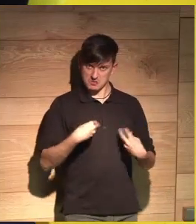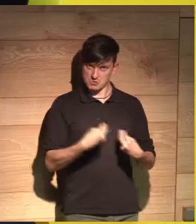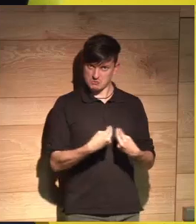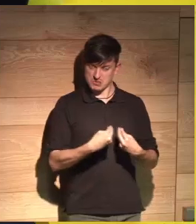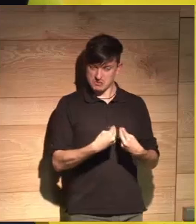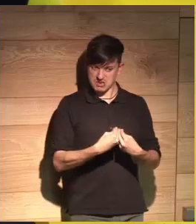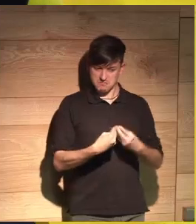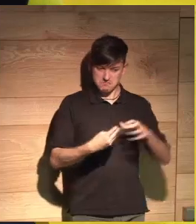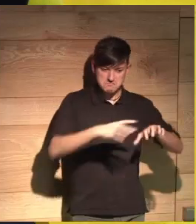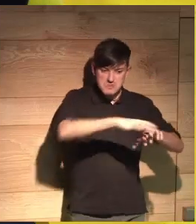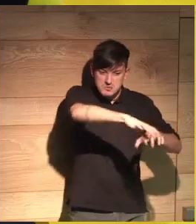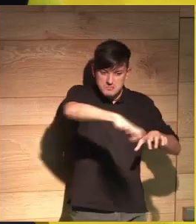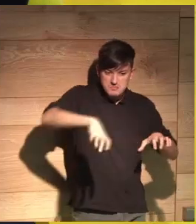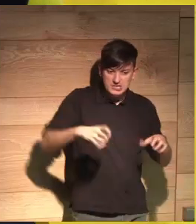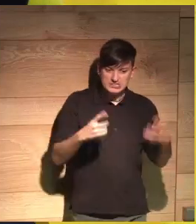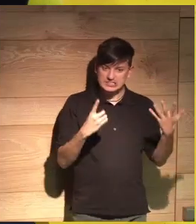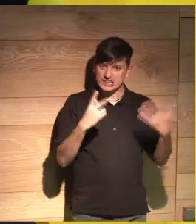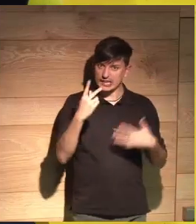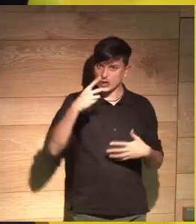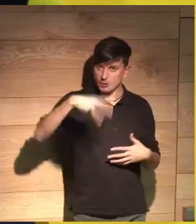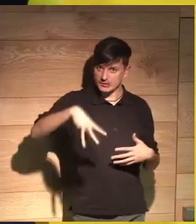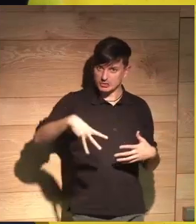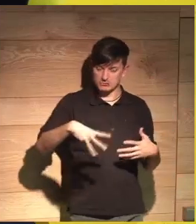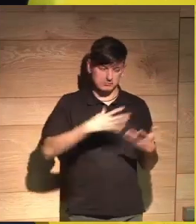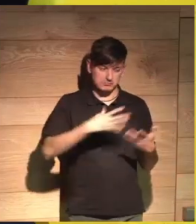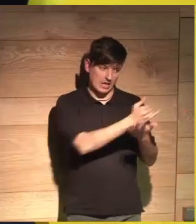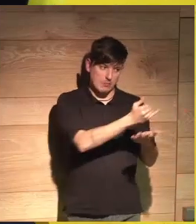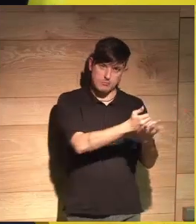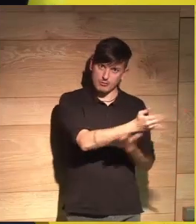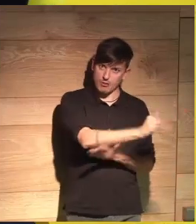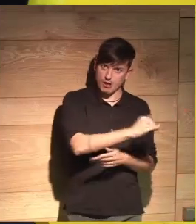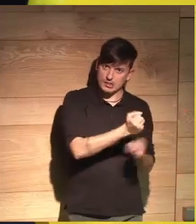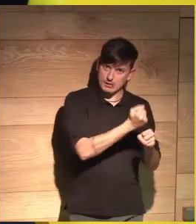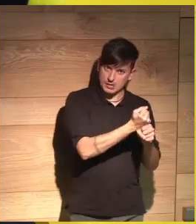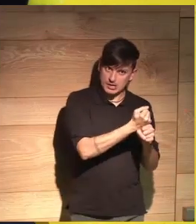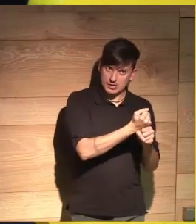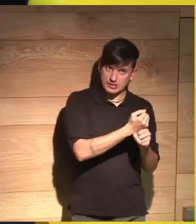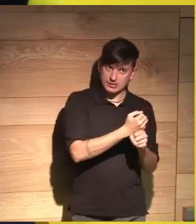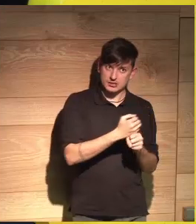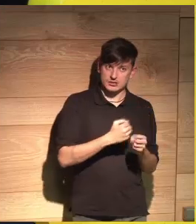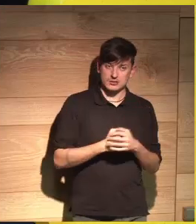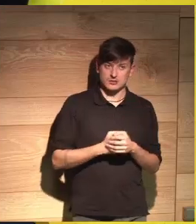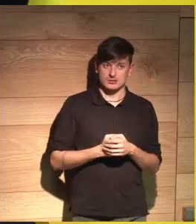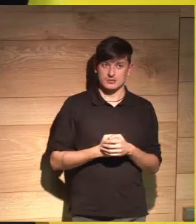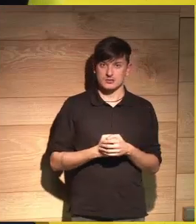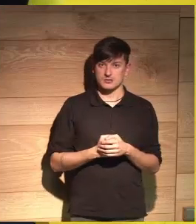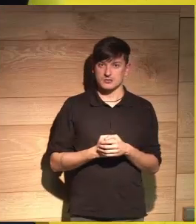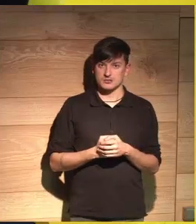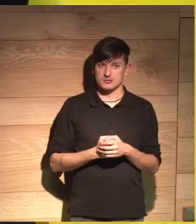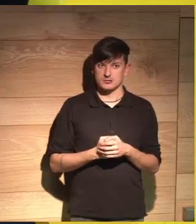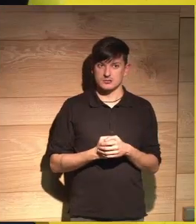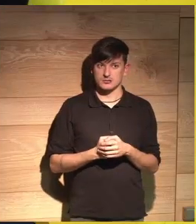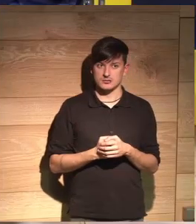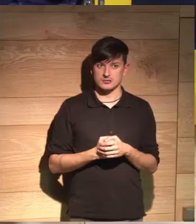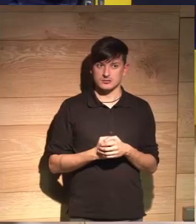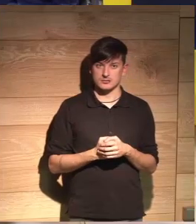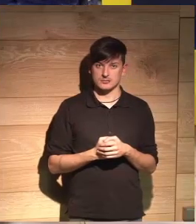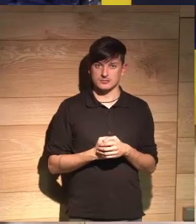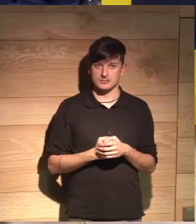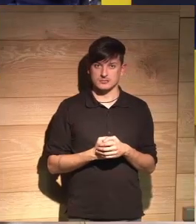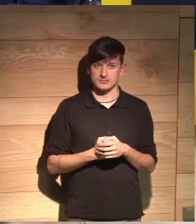amigos y a seis kilómetros podemos trabajar el campo y después cada seis viajes viajes se dice que